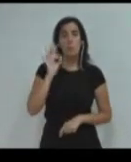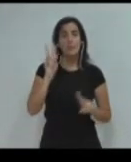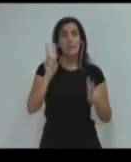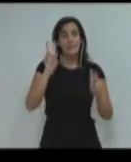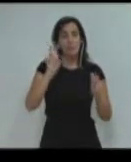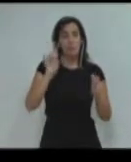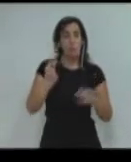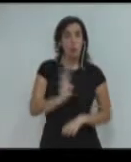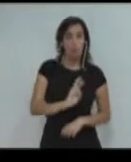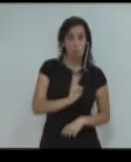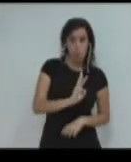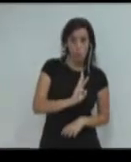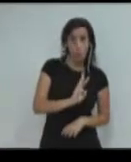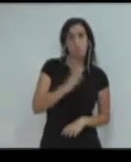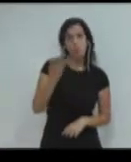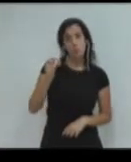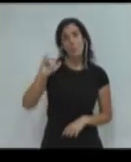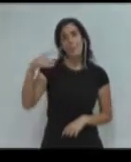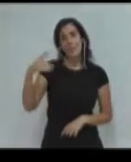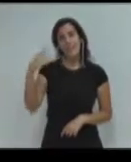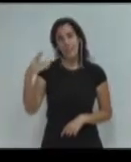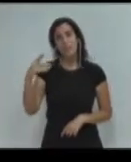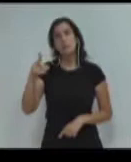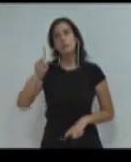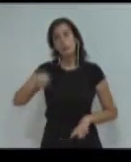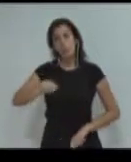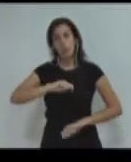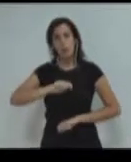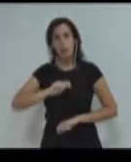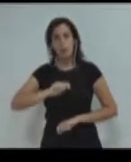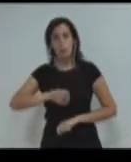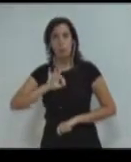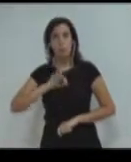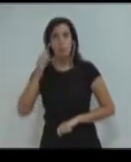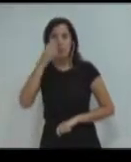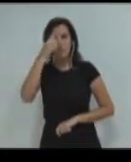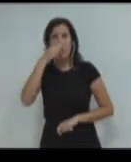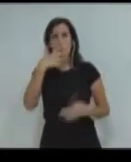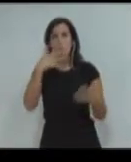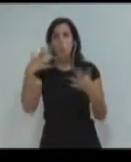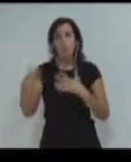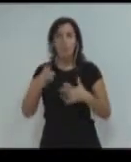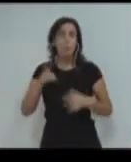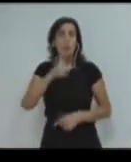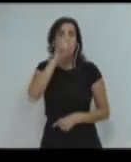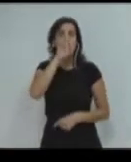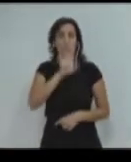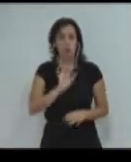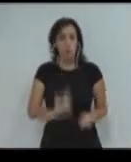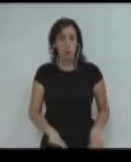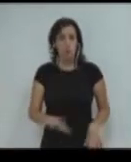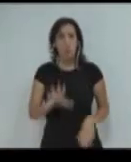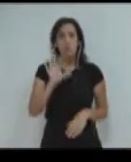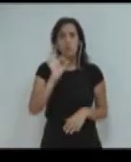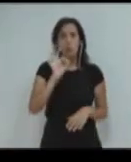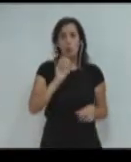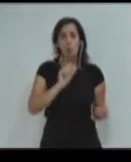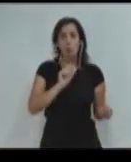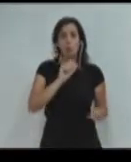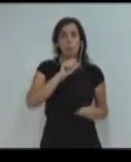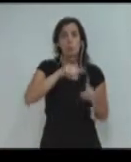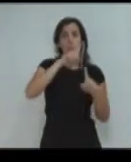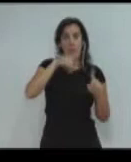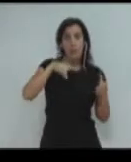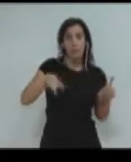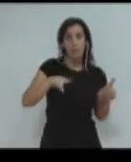nos la daba el Word, nos la da InDesign. Hay que saber dónde. Lo mismo las imágenes. Y cuando incrustas o importas un